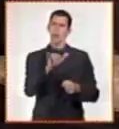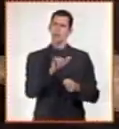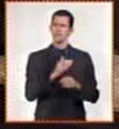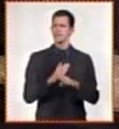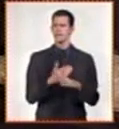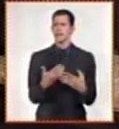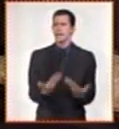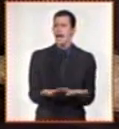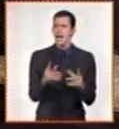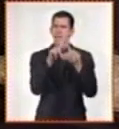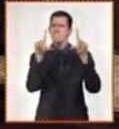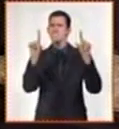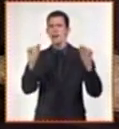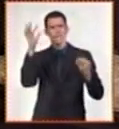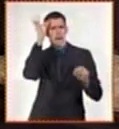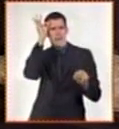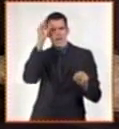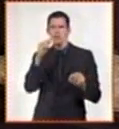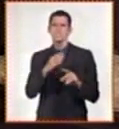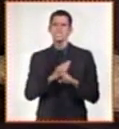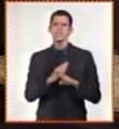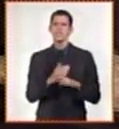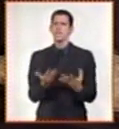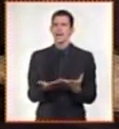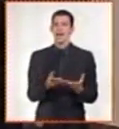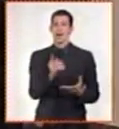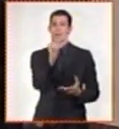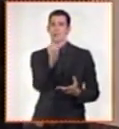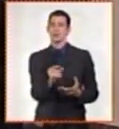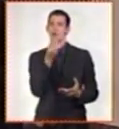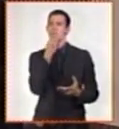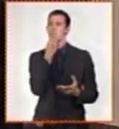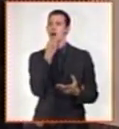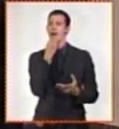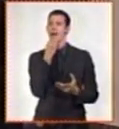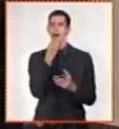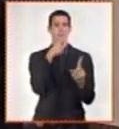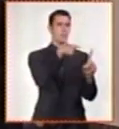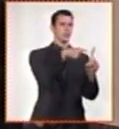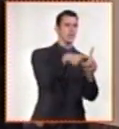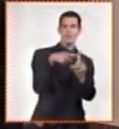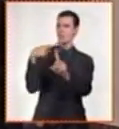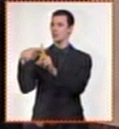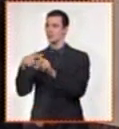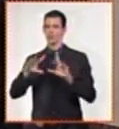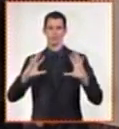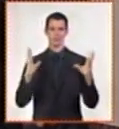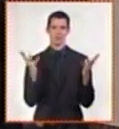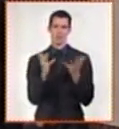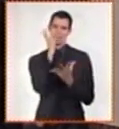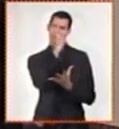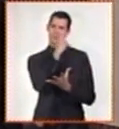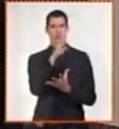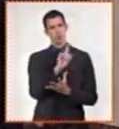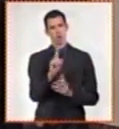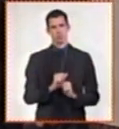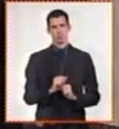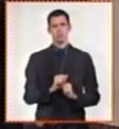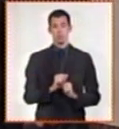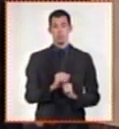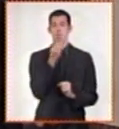sea necesario, por el otro. China insta a acatar las normas básicas de las relaciones